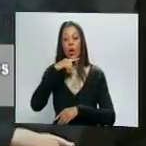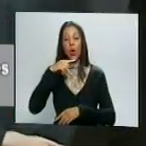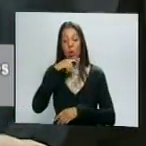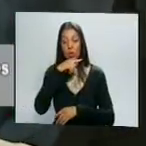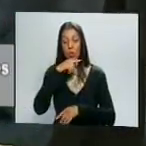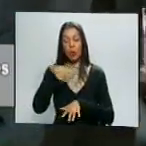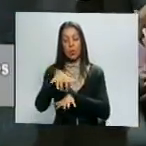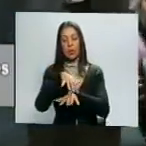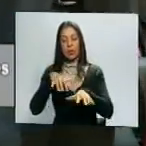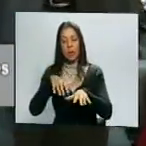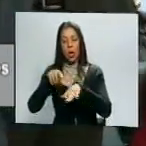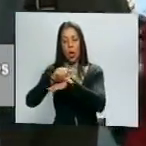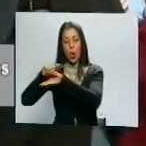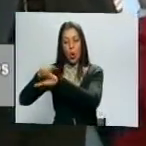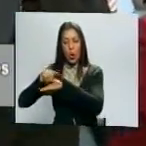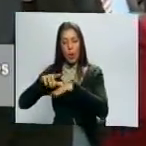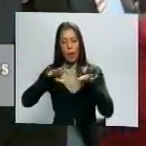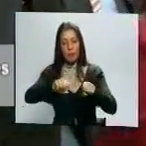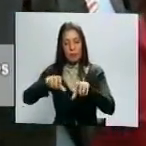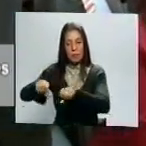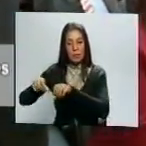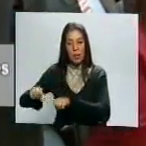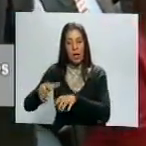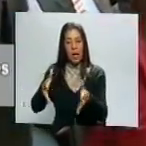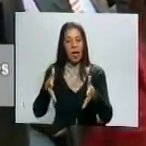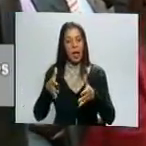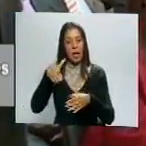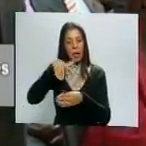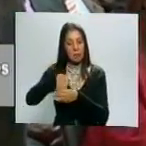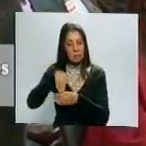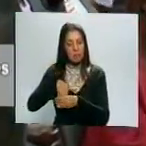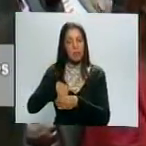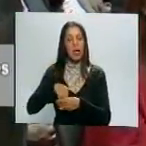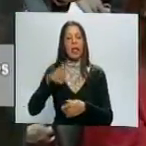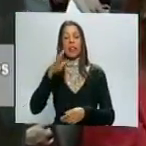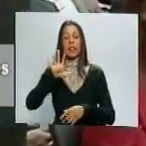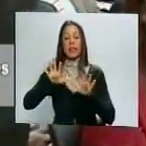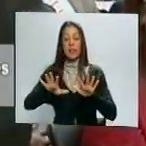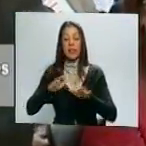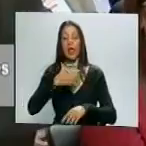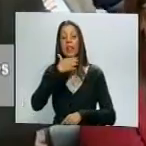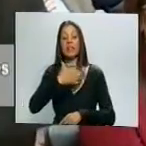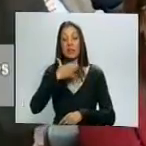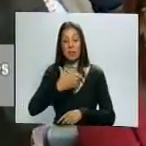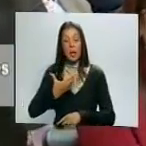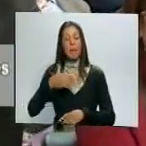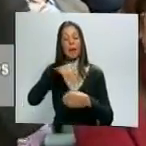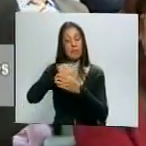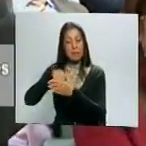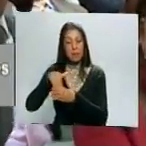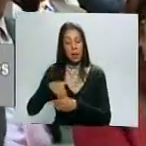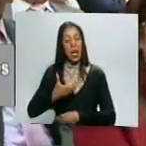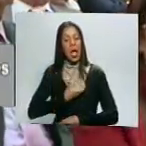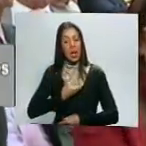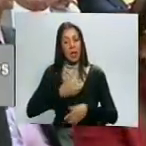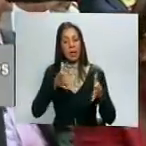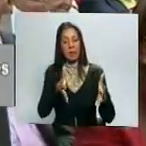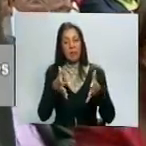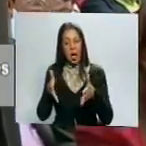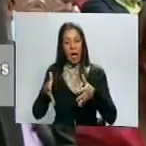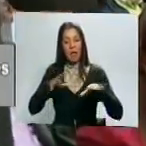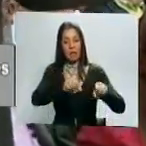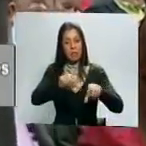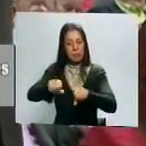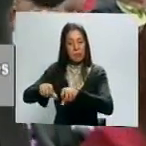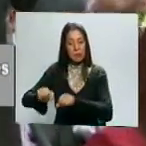mayoría de las gobernaciones y el 10 de diciembre la mayoría de las alcaldías, fue gracias también a que ese motor de los comités